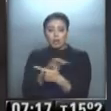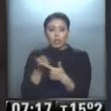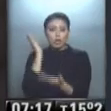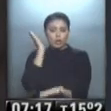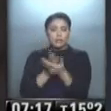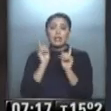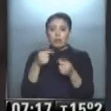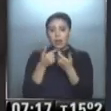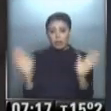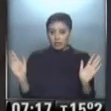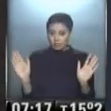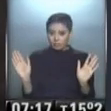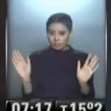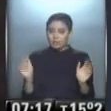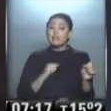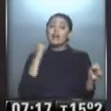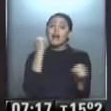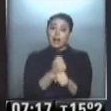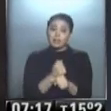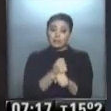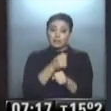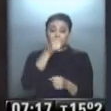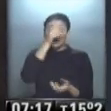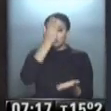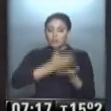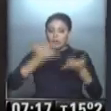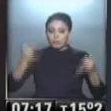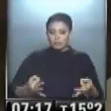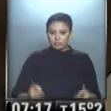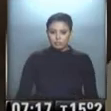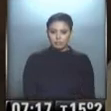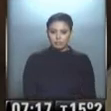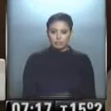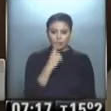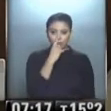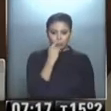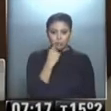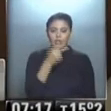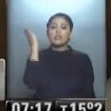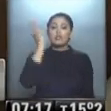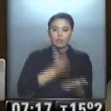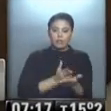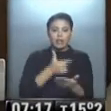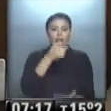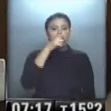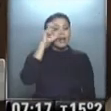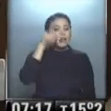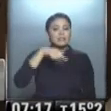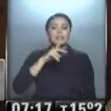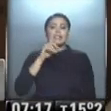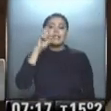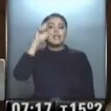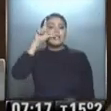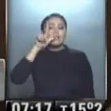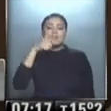libres condenados hasta que la sentencia quede firme condenar a josé jacinto arce ya el sat y motiva